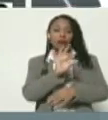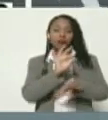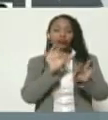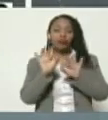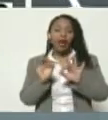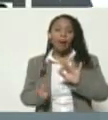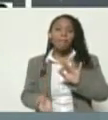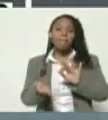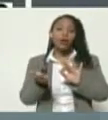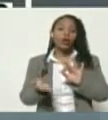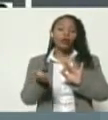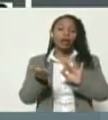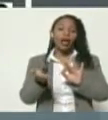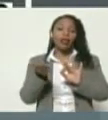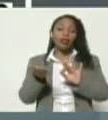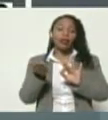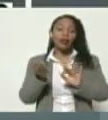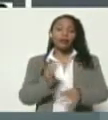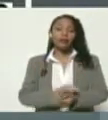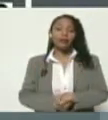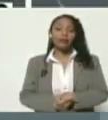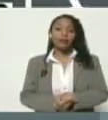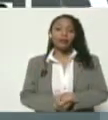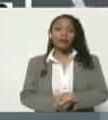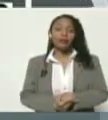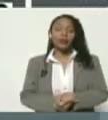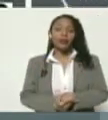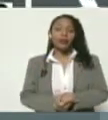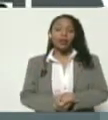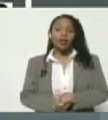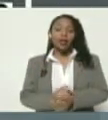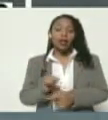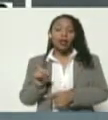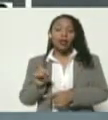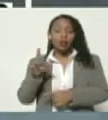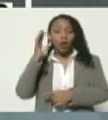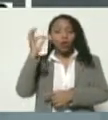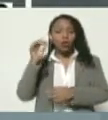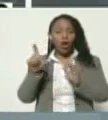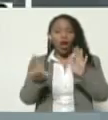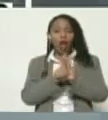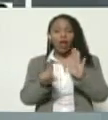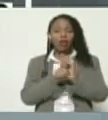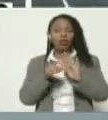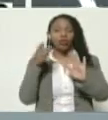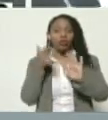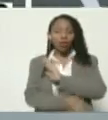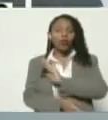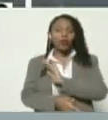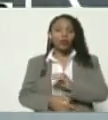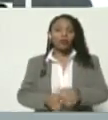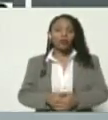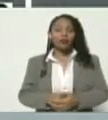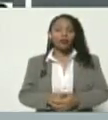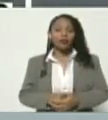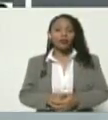importante, muy importante, los legisladores del Consejo Legislativo y los consejos